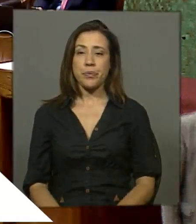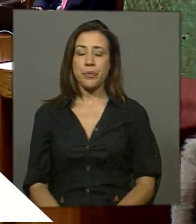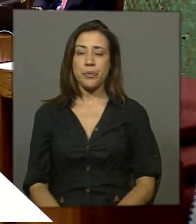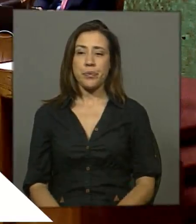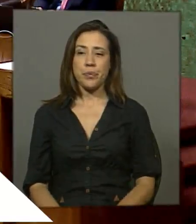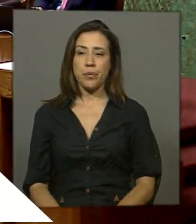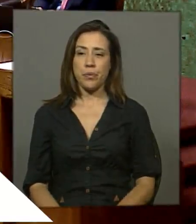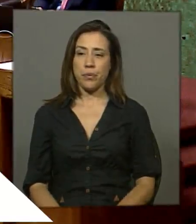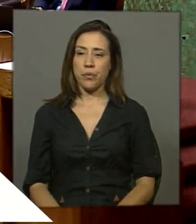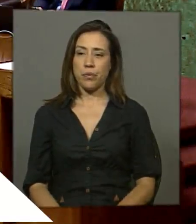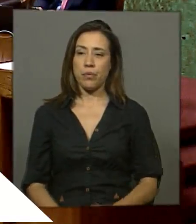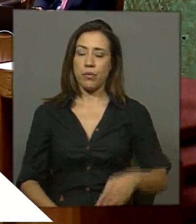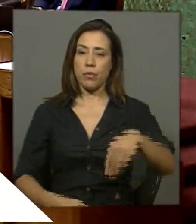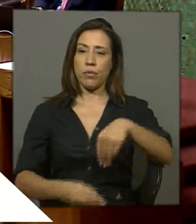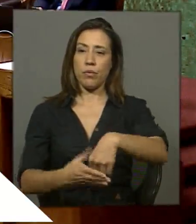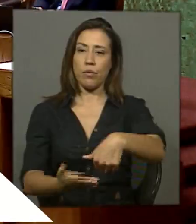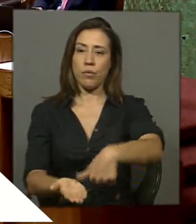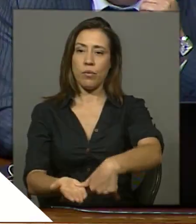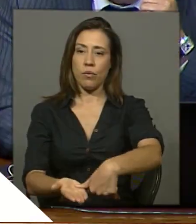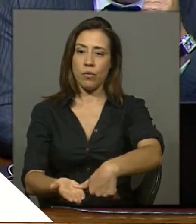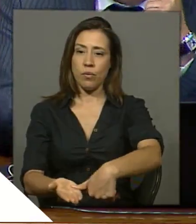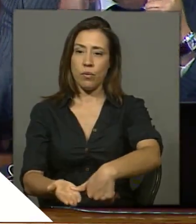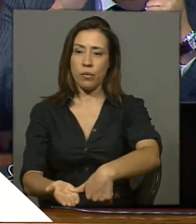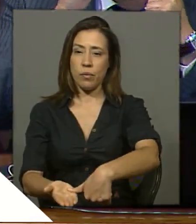muy bien en